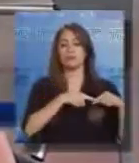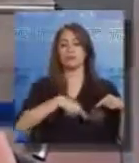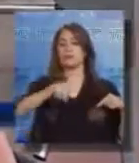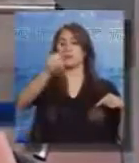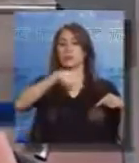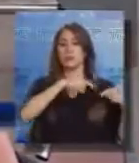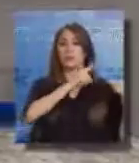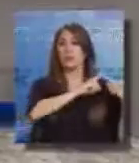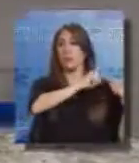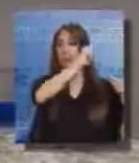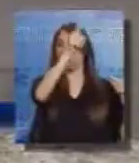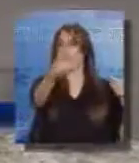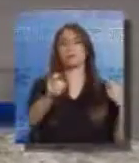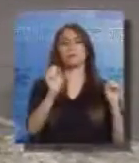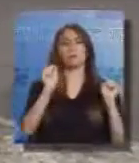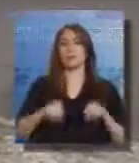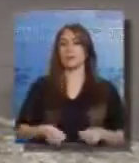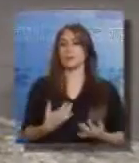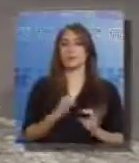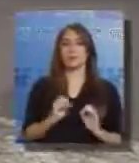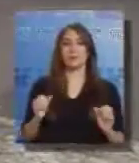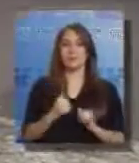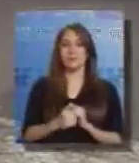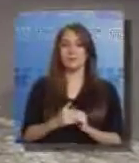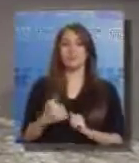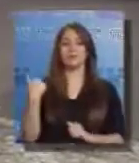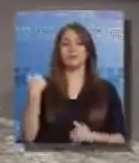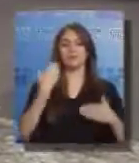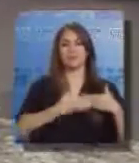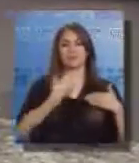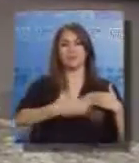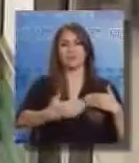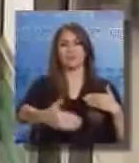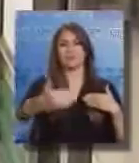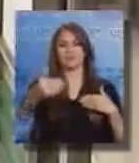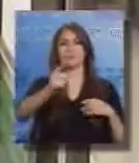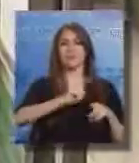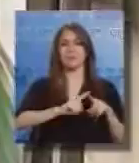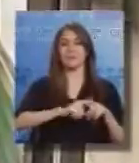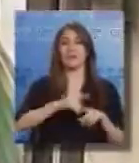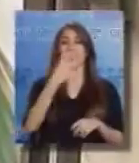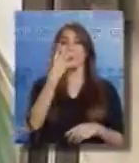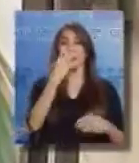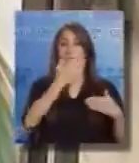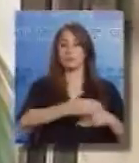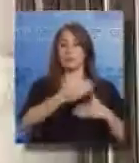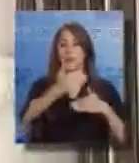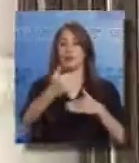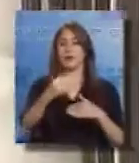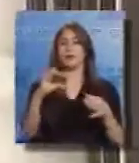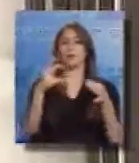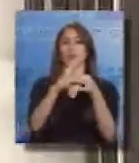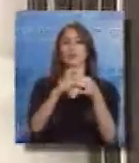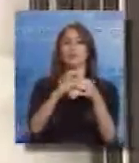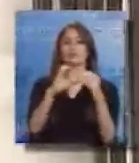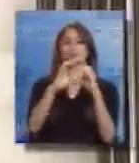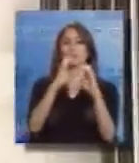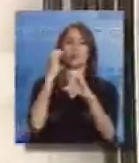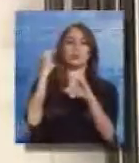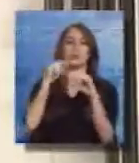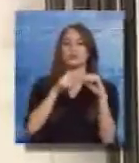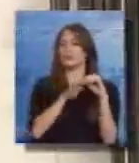viajar de polo a polo. El corredor cuenta con 37 paradas a lo largo de su recorrido. Cuatro de ellas sirven como conexión con buses alimentadores del